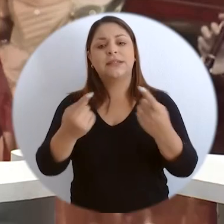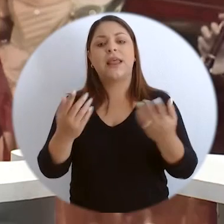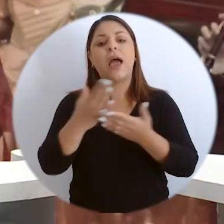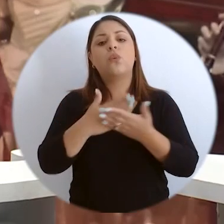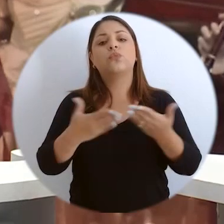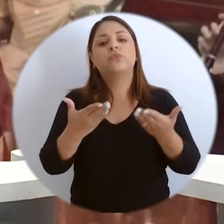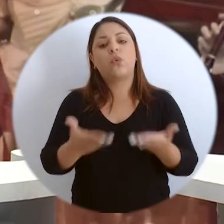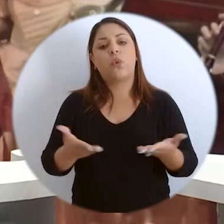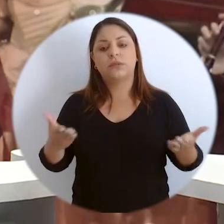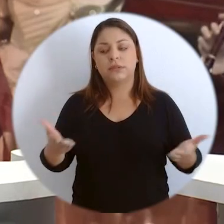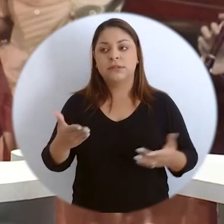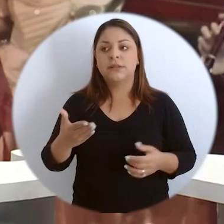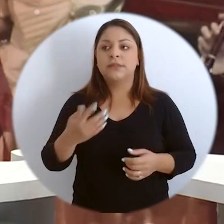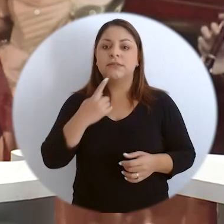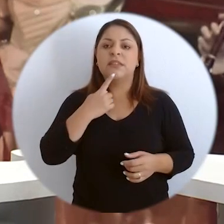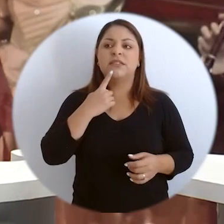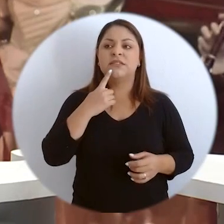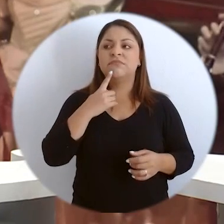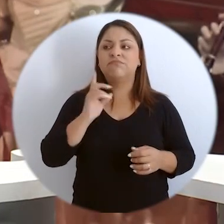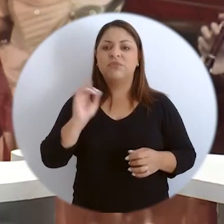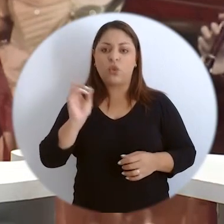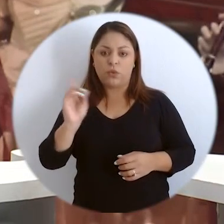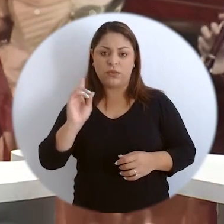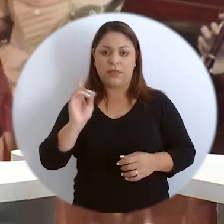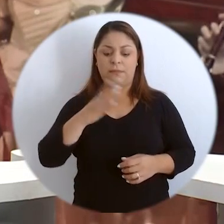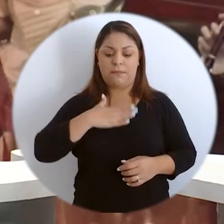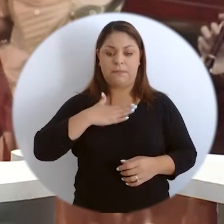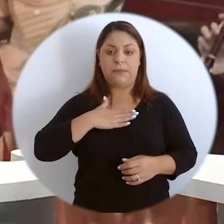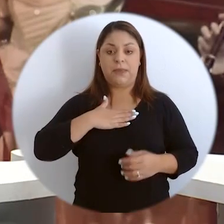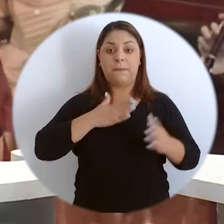su plan de gobierno. ¿Qué